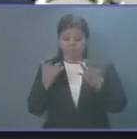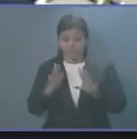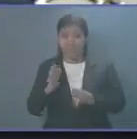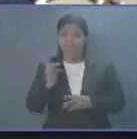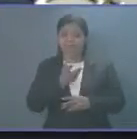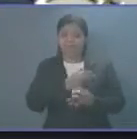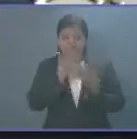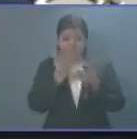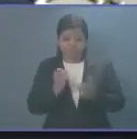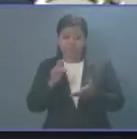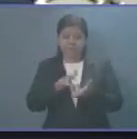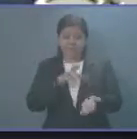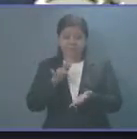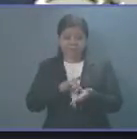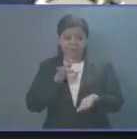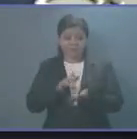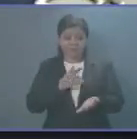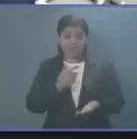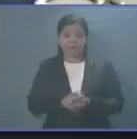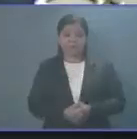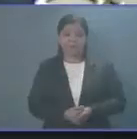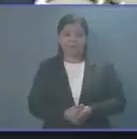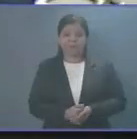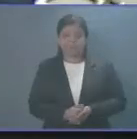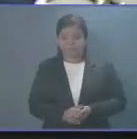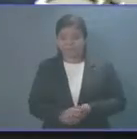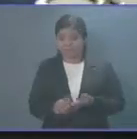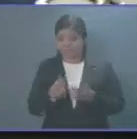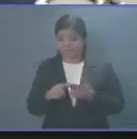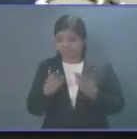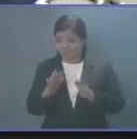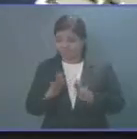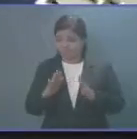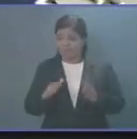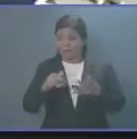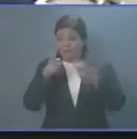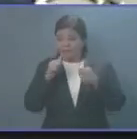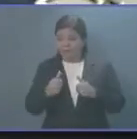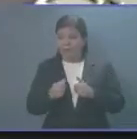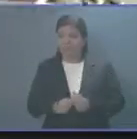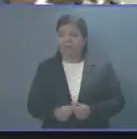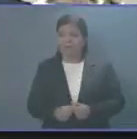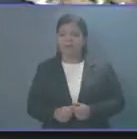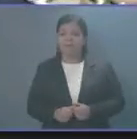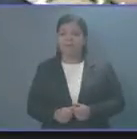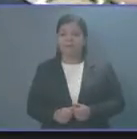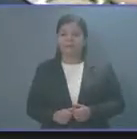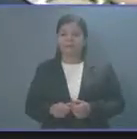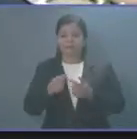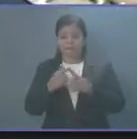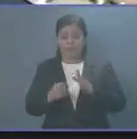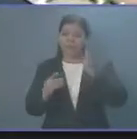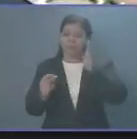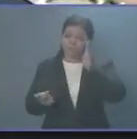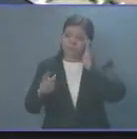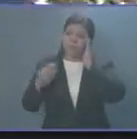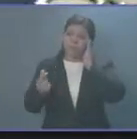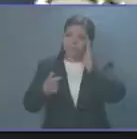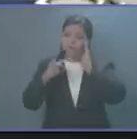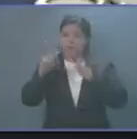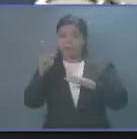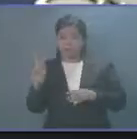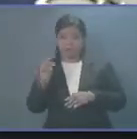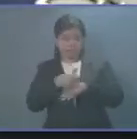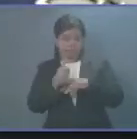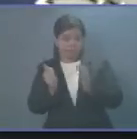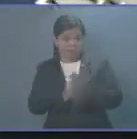queremos aprovechar para que a la vez que saludamos Radio y Televisión Legislativa, a la